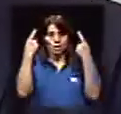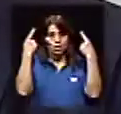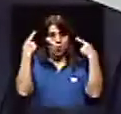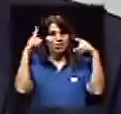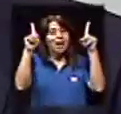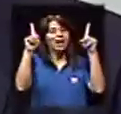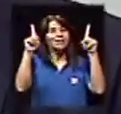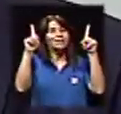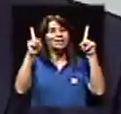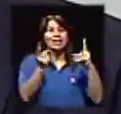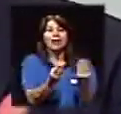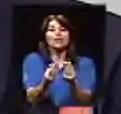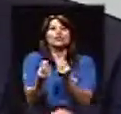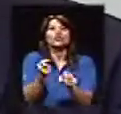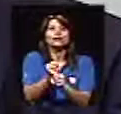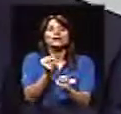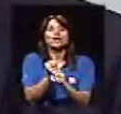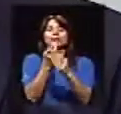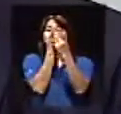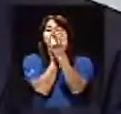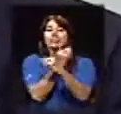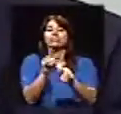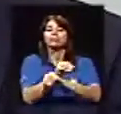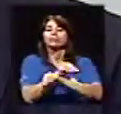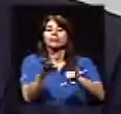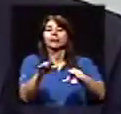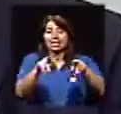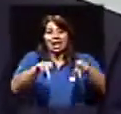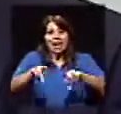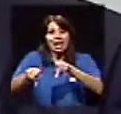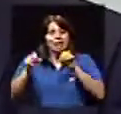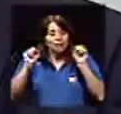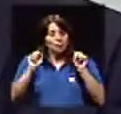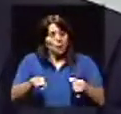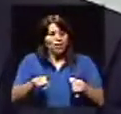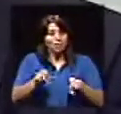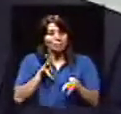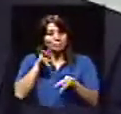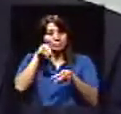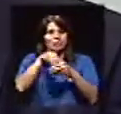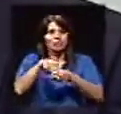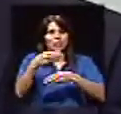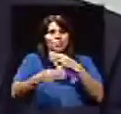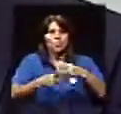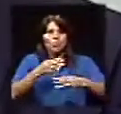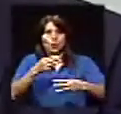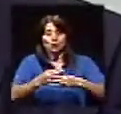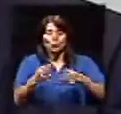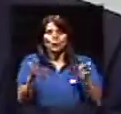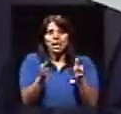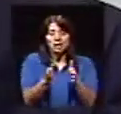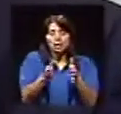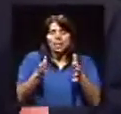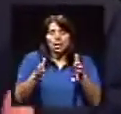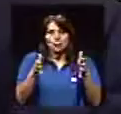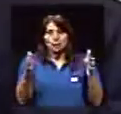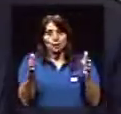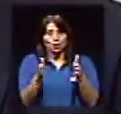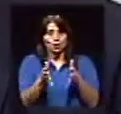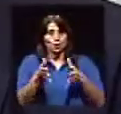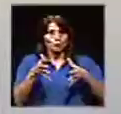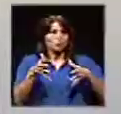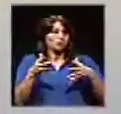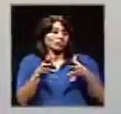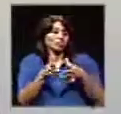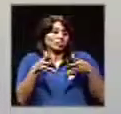democratización de la producción y permitir que la gente pueda, gracias al emprendedurismo, entrar en el mundo de convertirse en pequeño, mediano, micro y gran